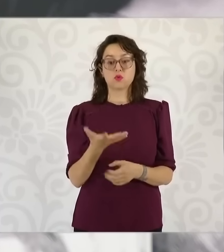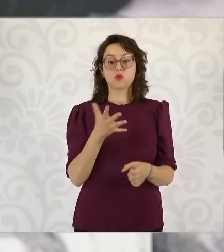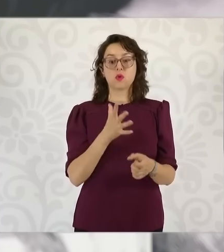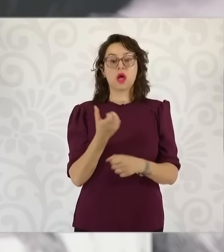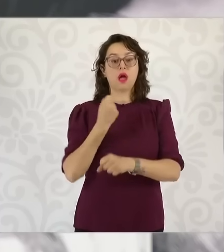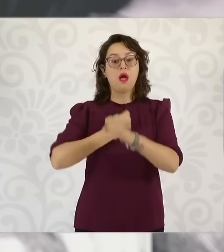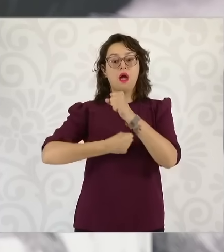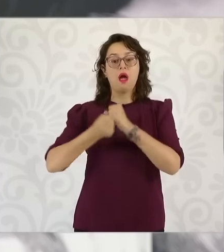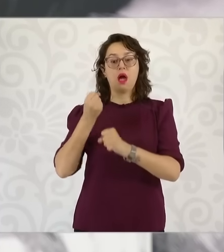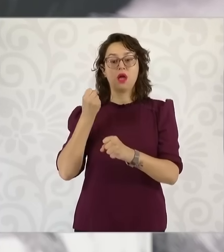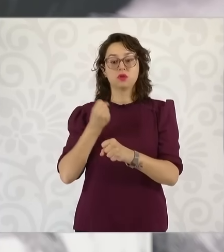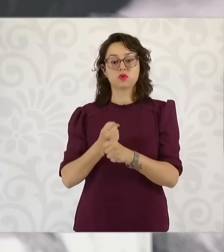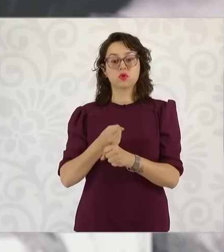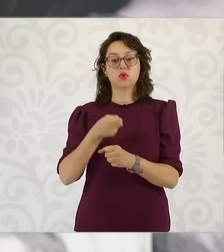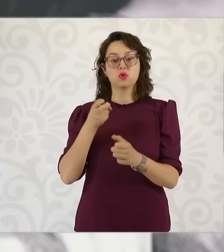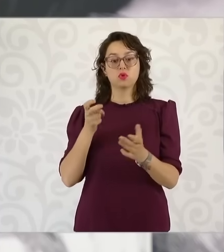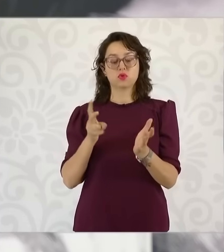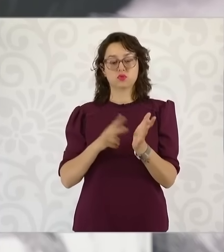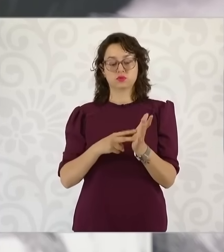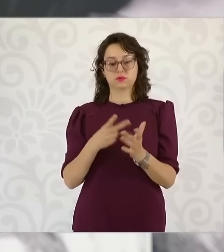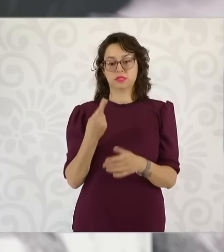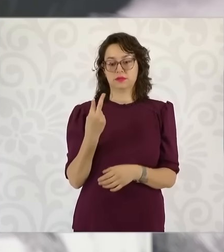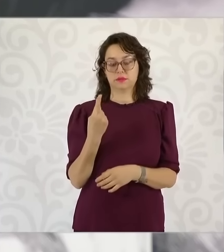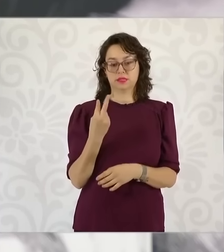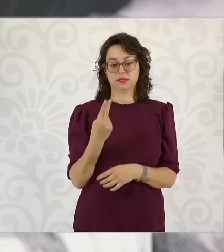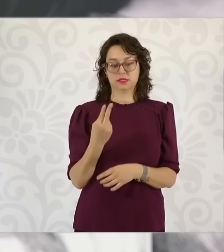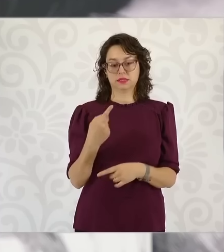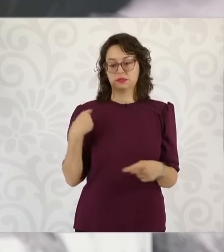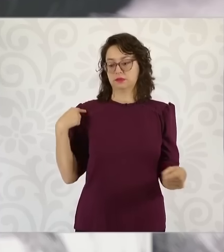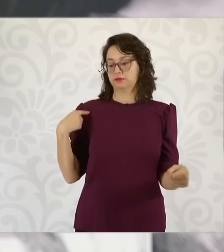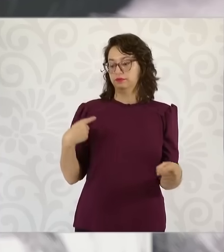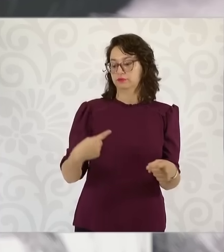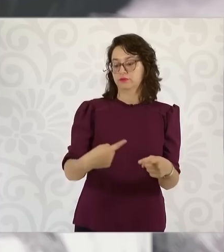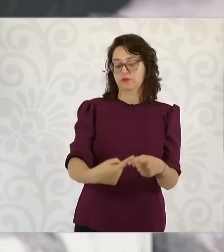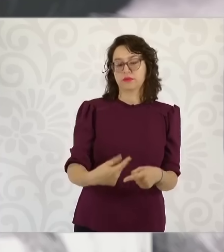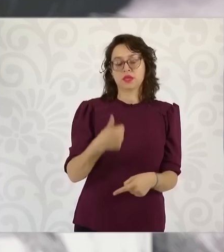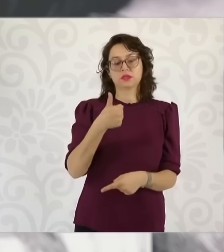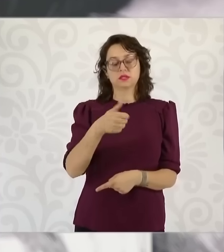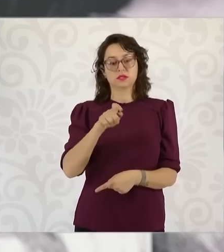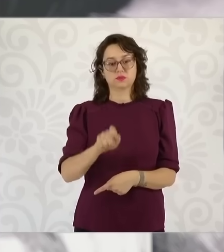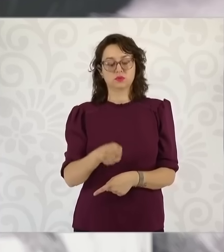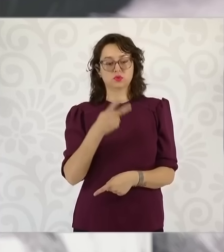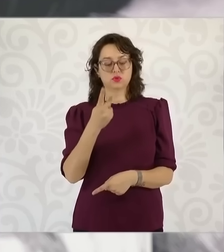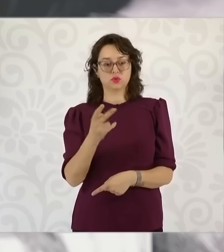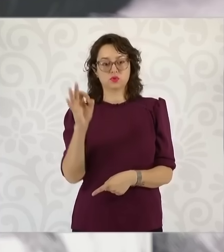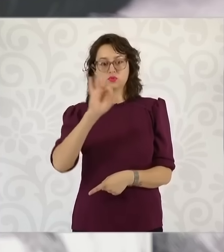el 2025, que se creció en 6,2% respecto a